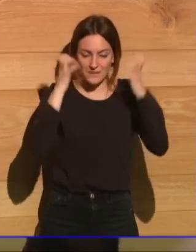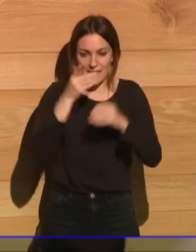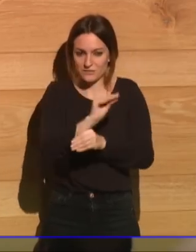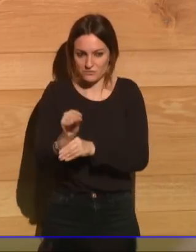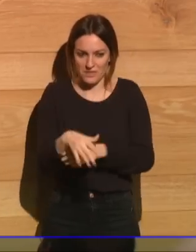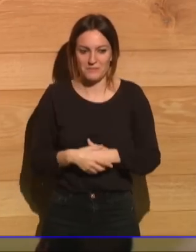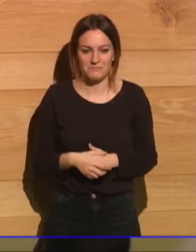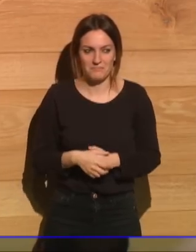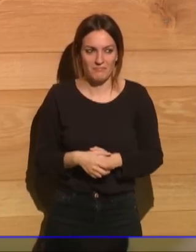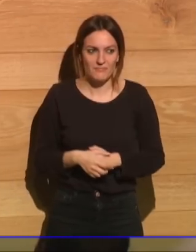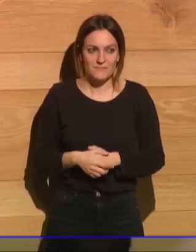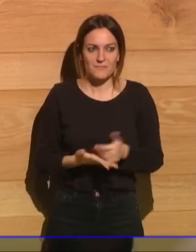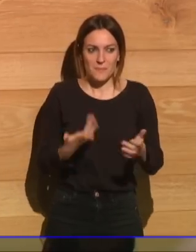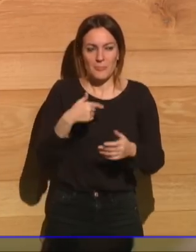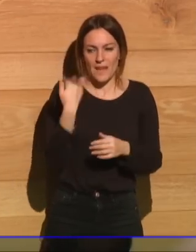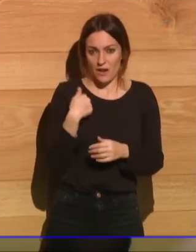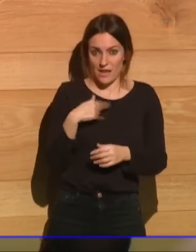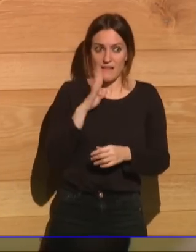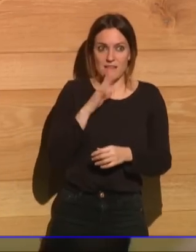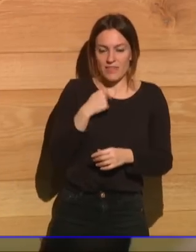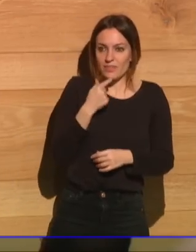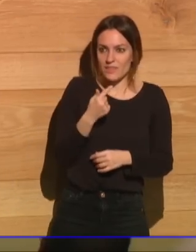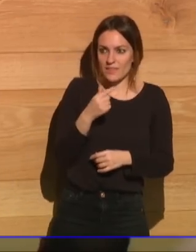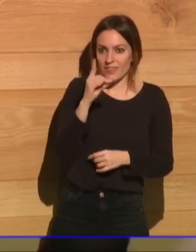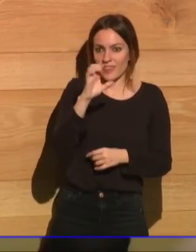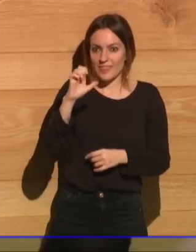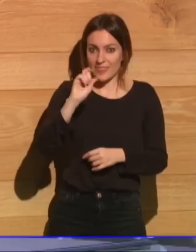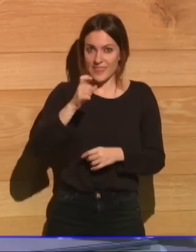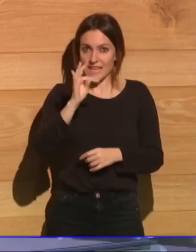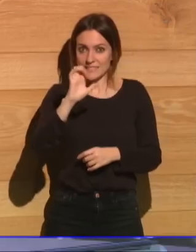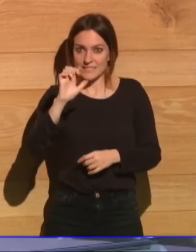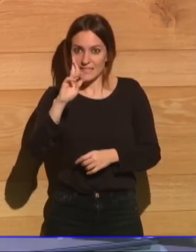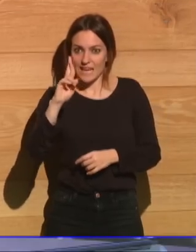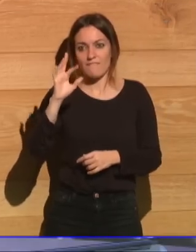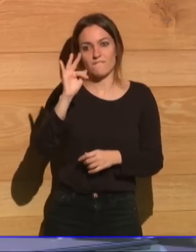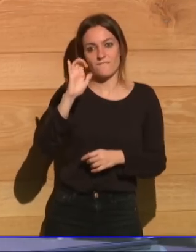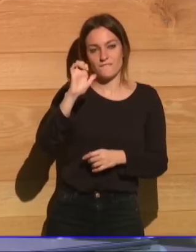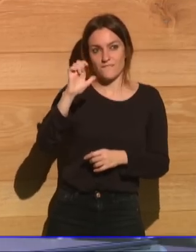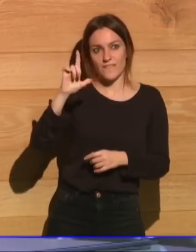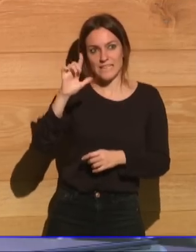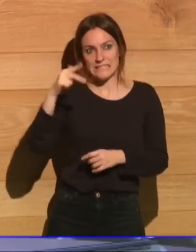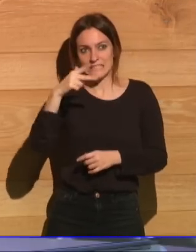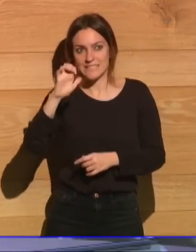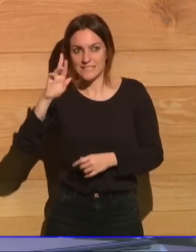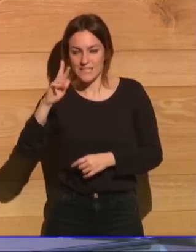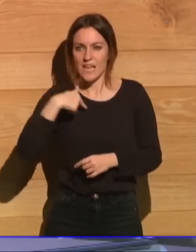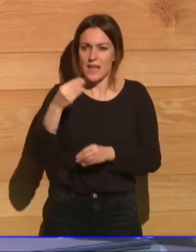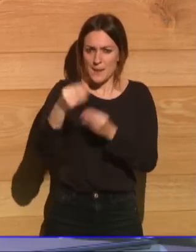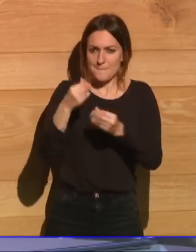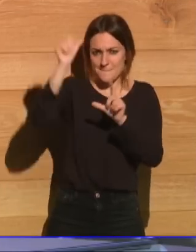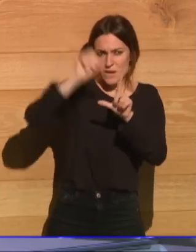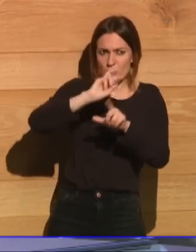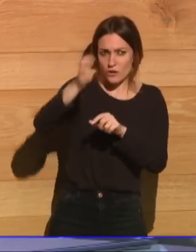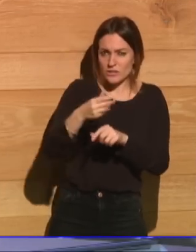Bueno, el actor bueno que os estaba es tonto. diciendo antes, que es muy conocido, es Dexter Fletcher, que hace Babyface, creo que se llama la película. Es